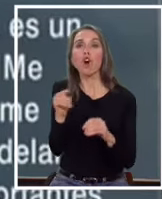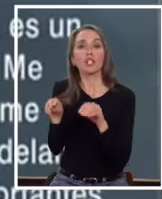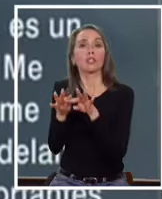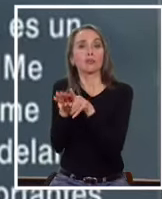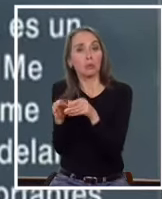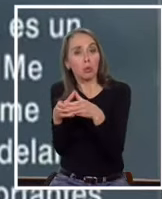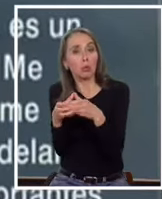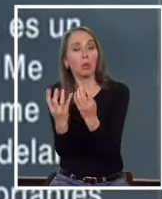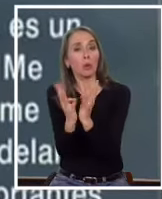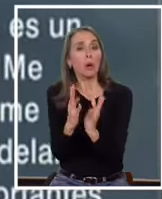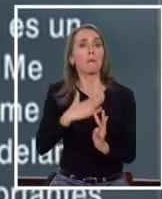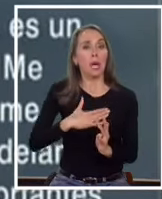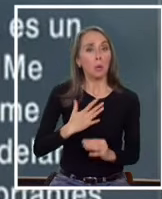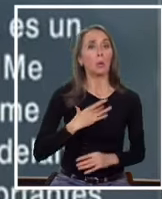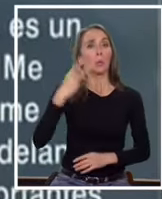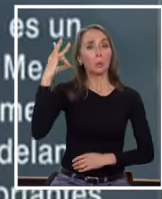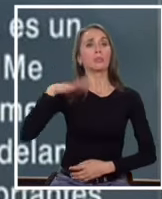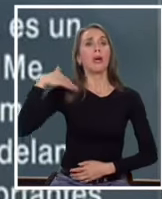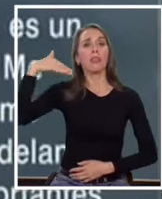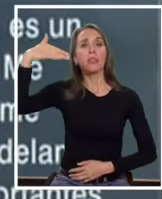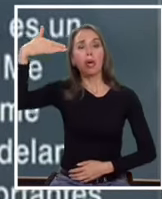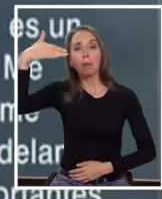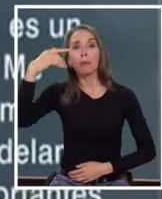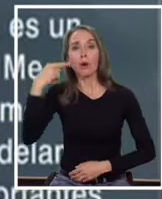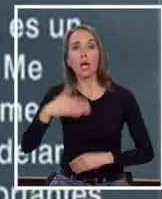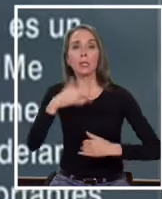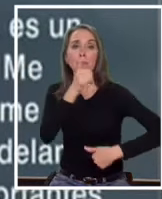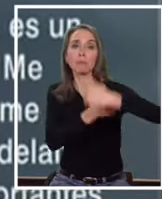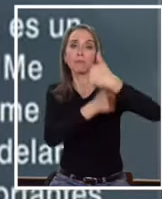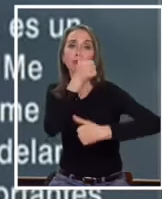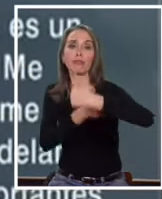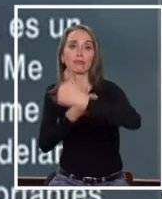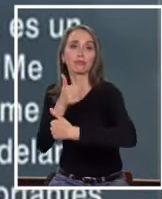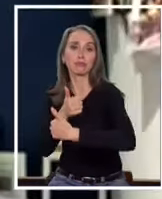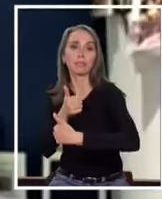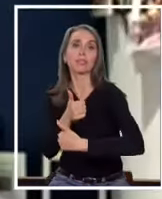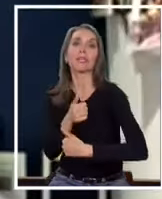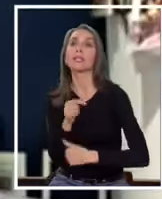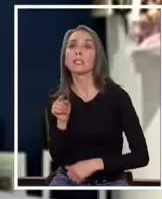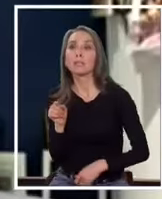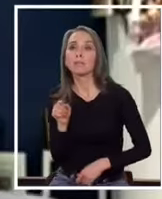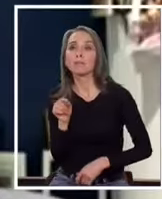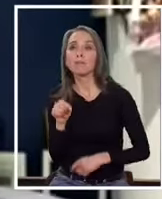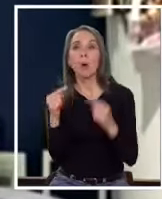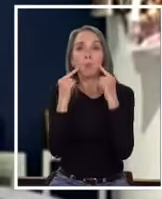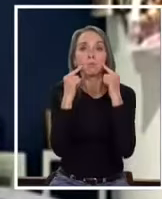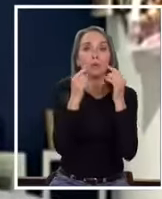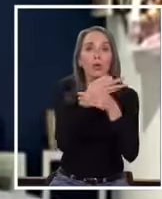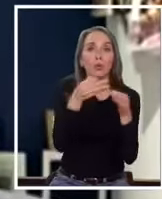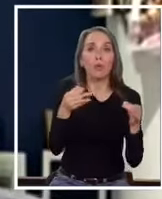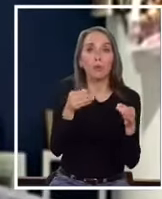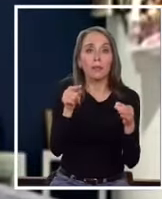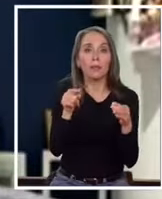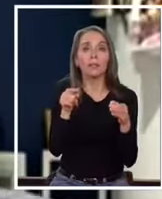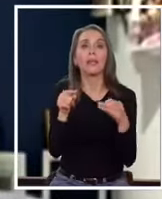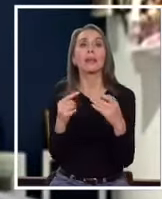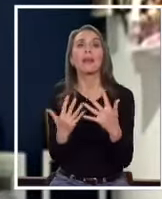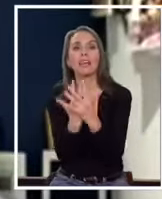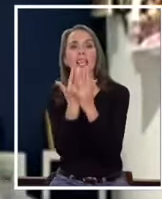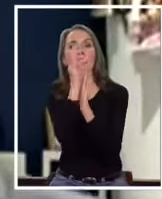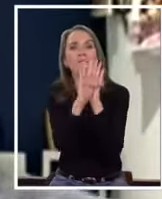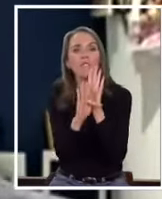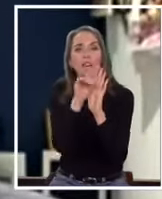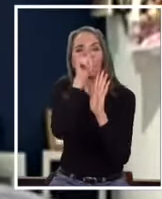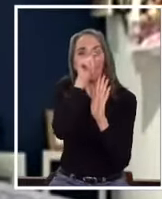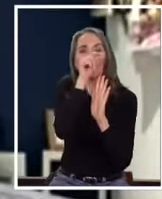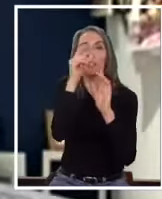encantaría, me gustaría ir al... Y más adelante me abro las posibilidades importantes, y eso es mucho. Y aquí se ha especulado mucho en las redes sociales y me preguntan a mí y me